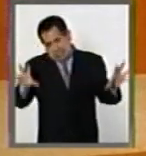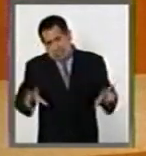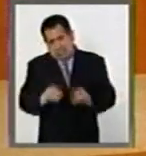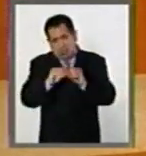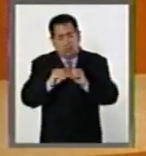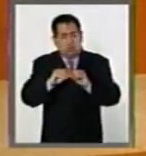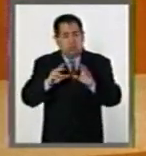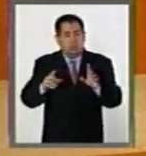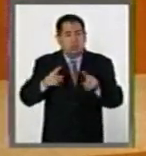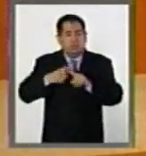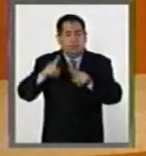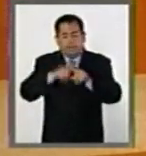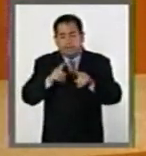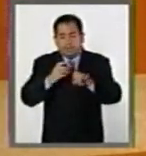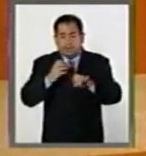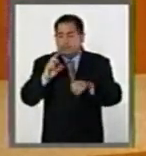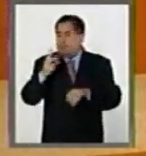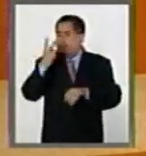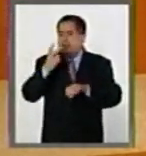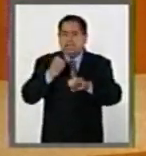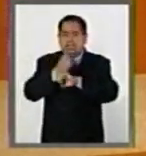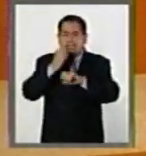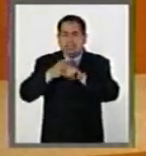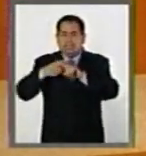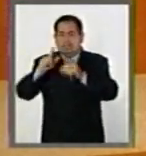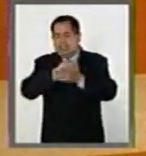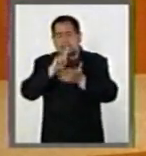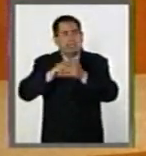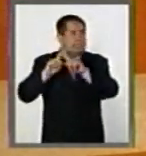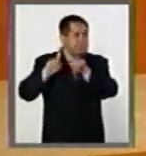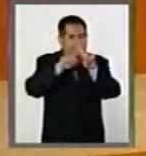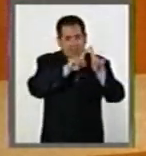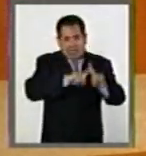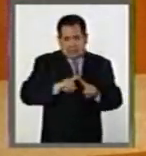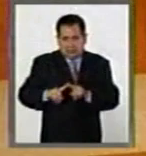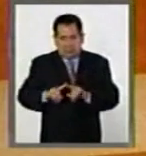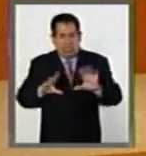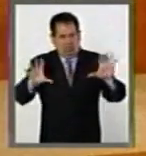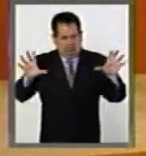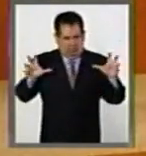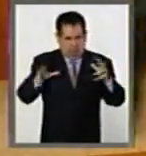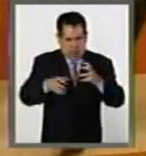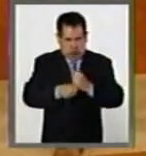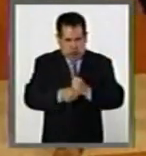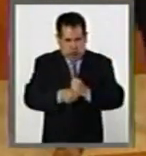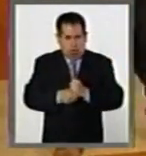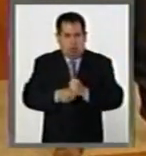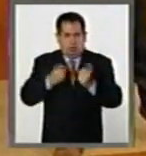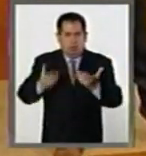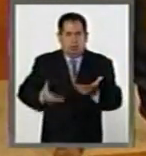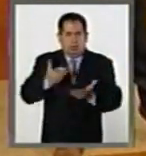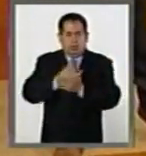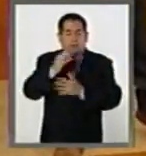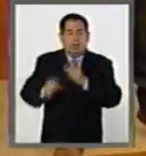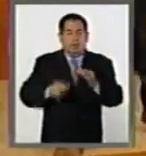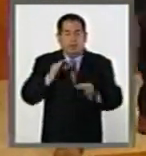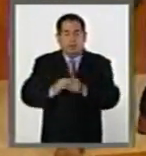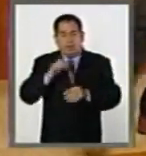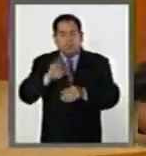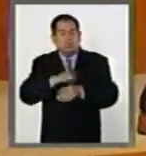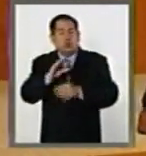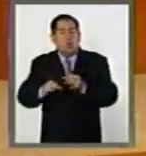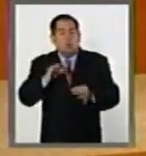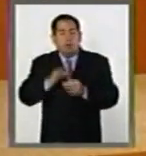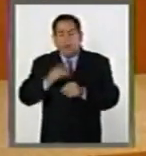de 32 proyectos distintos legislativos en cada una de las entidades, tengamos